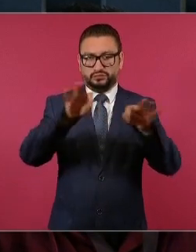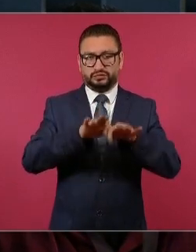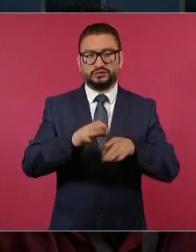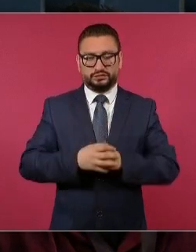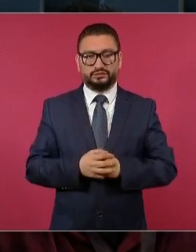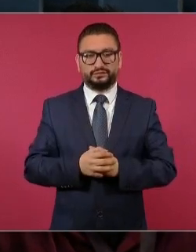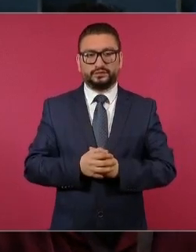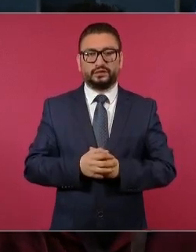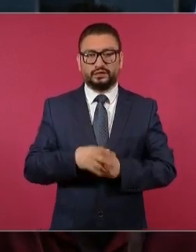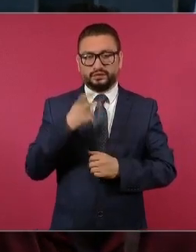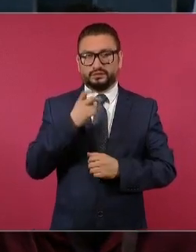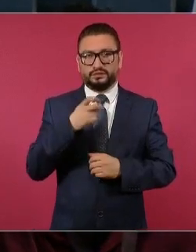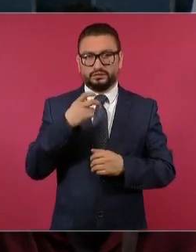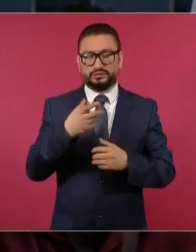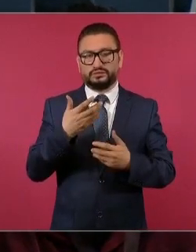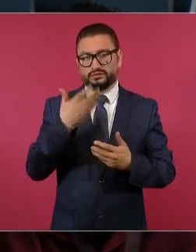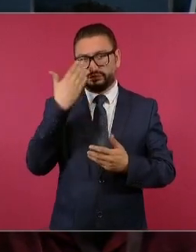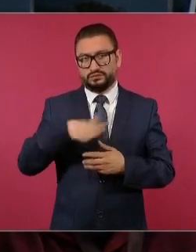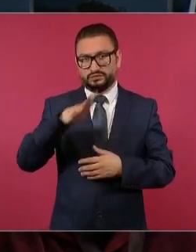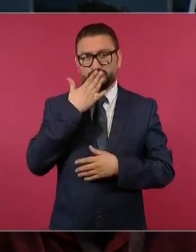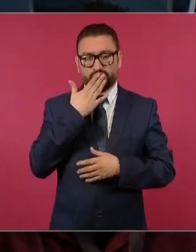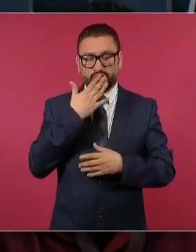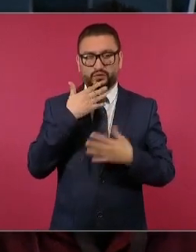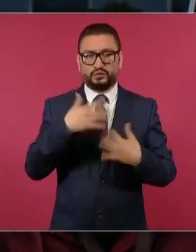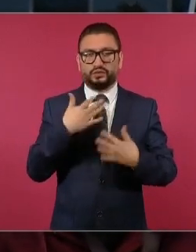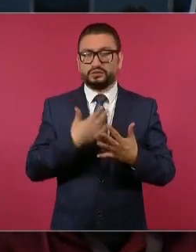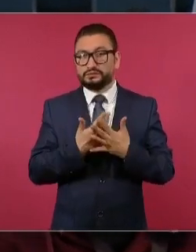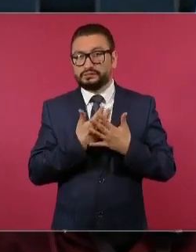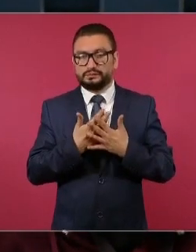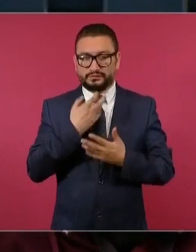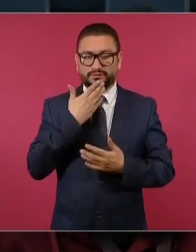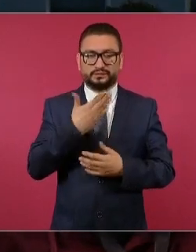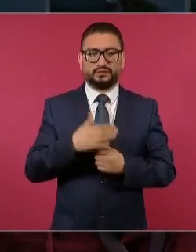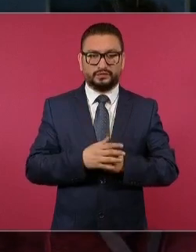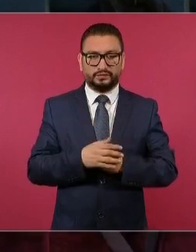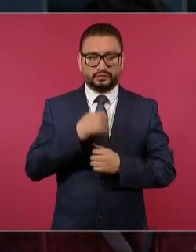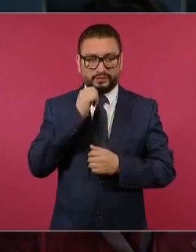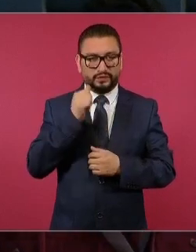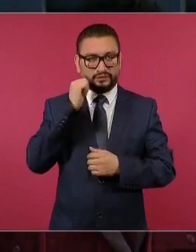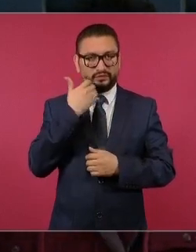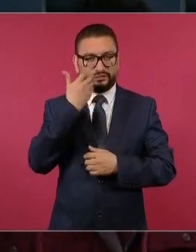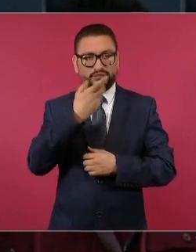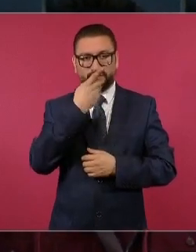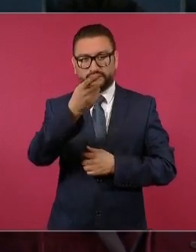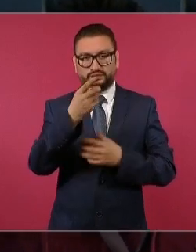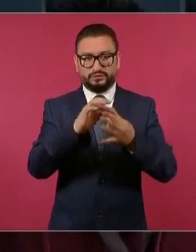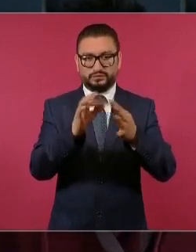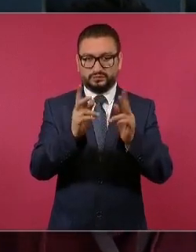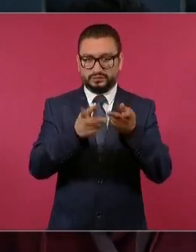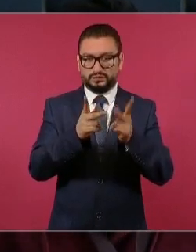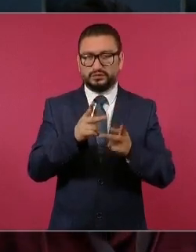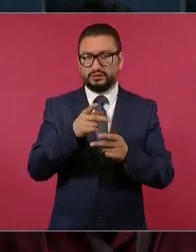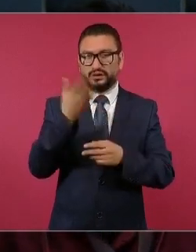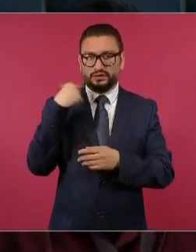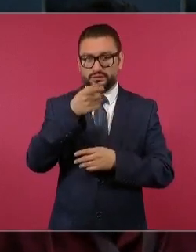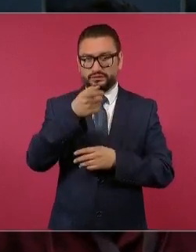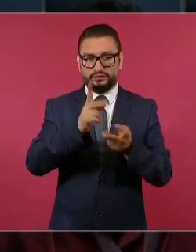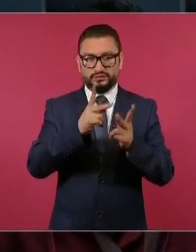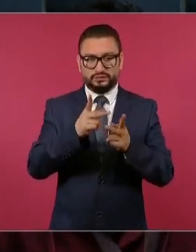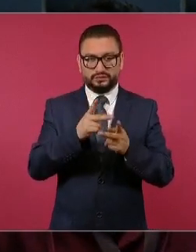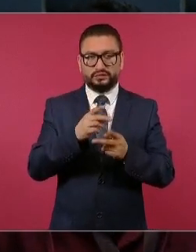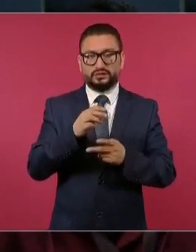expectativas al respecto en Sonora, ¿no? Entonces, mire, ayer yo le quería plantear este tema, hablaba usted del asunto